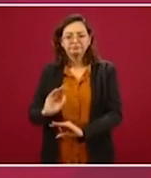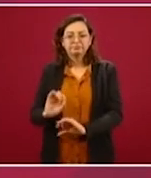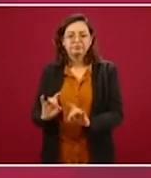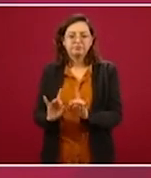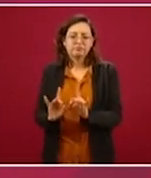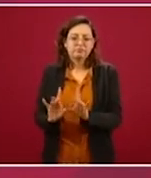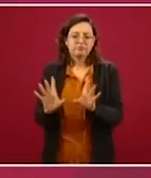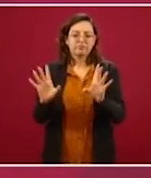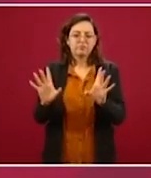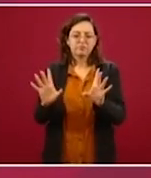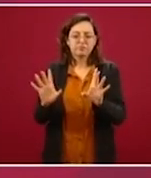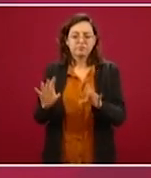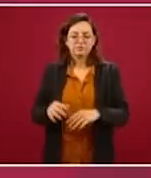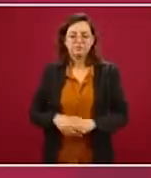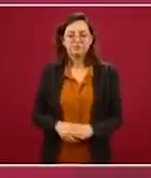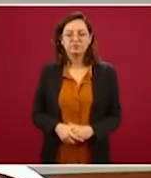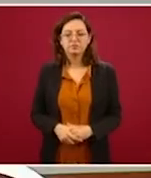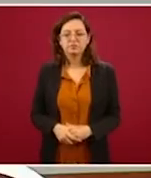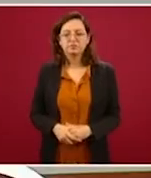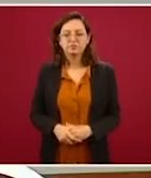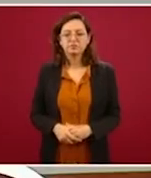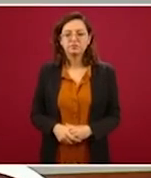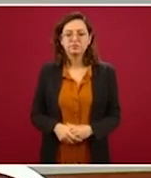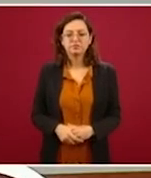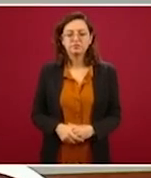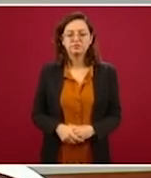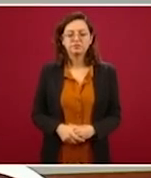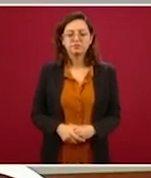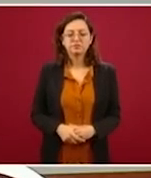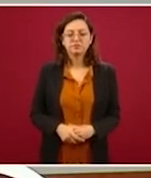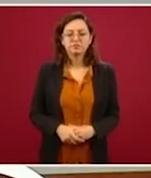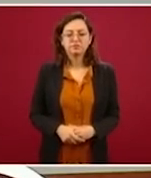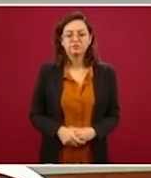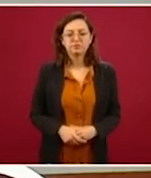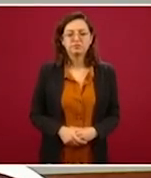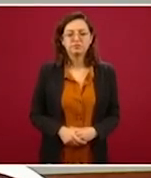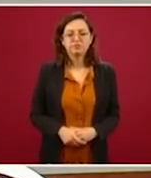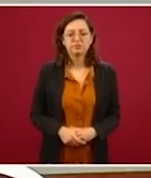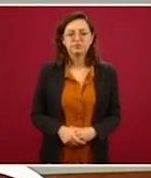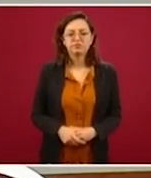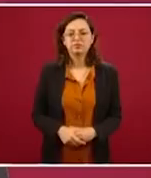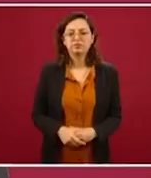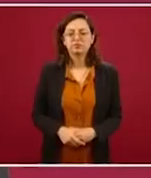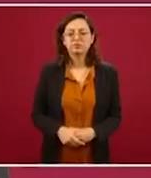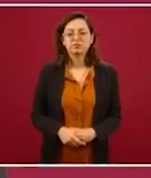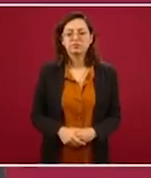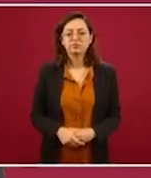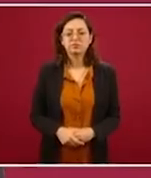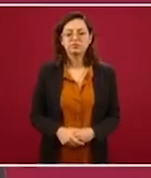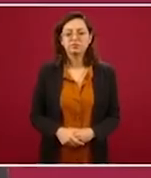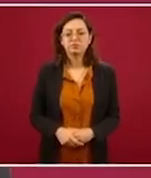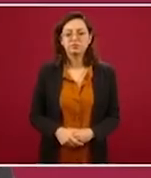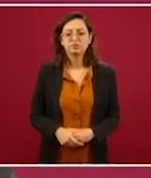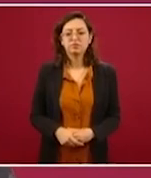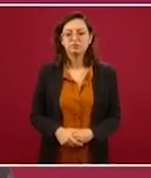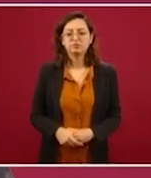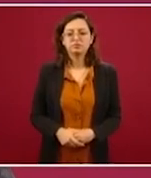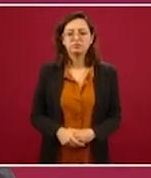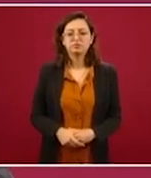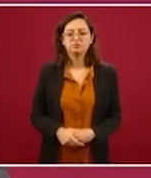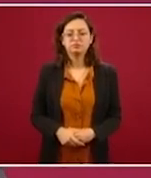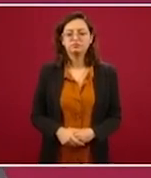este caso del coronavirus. En la medida en que se vaya